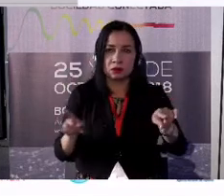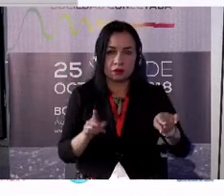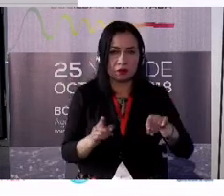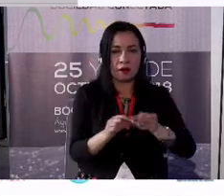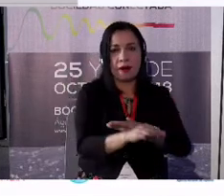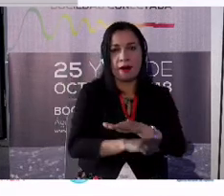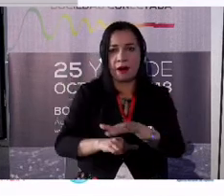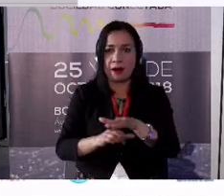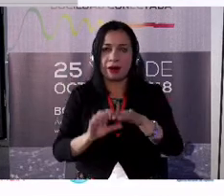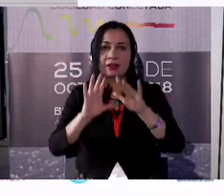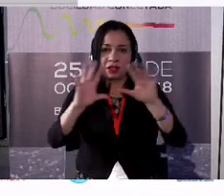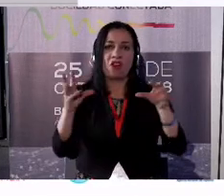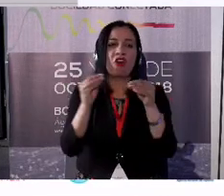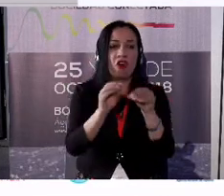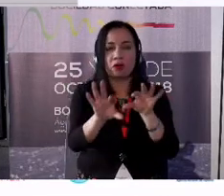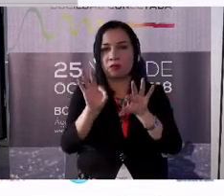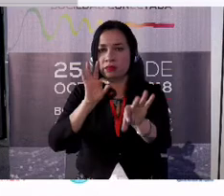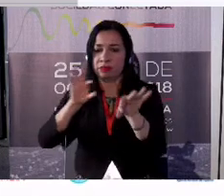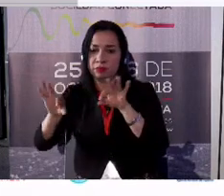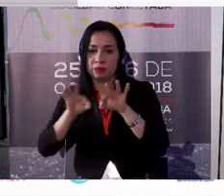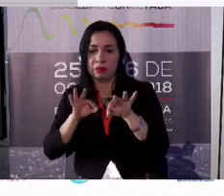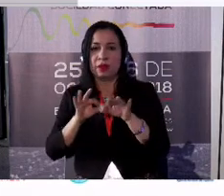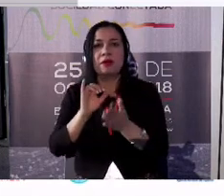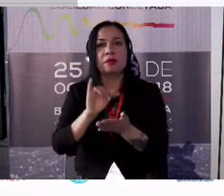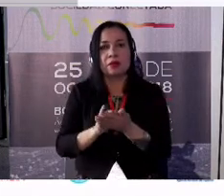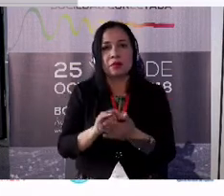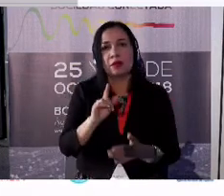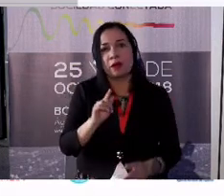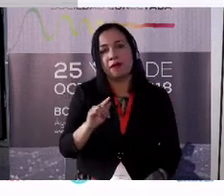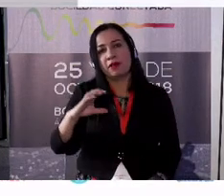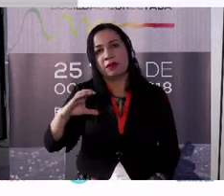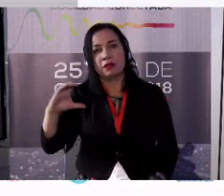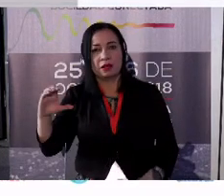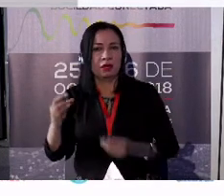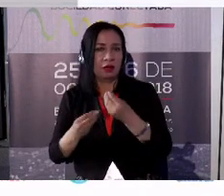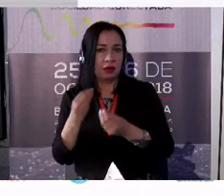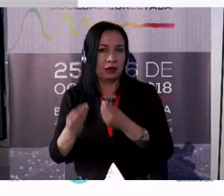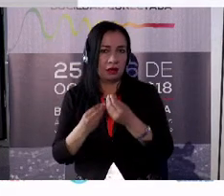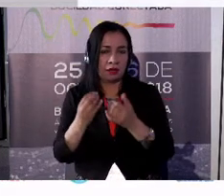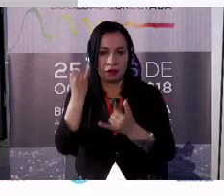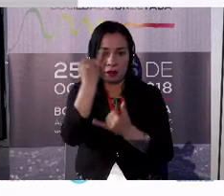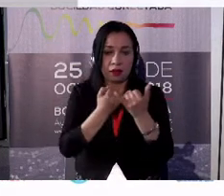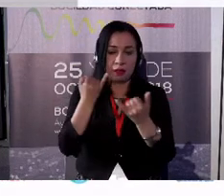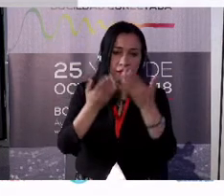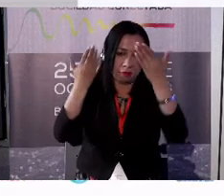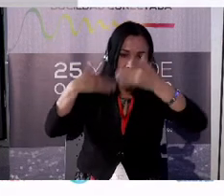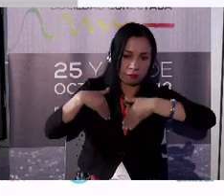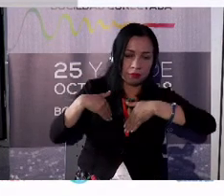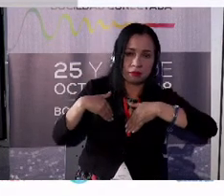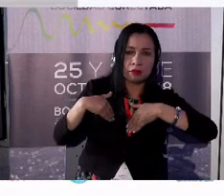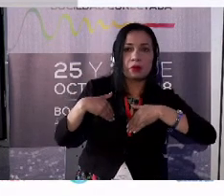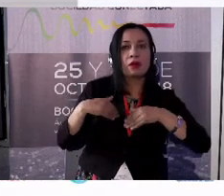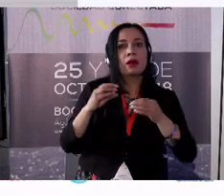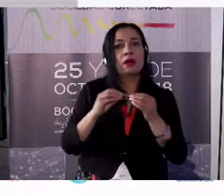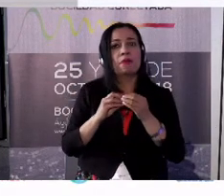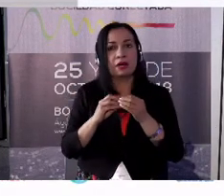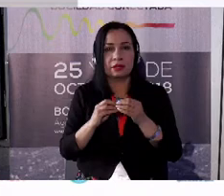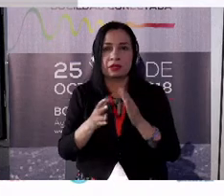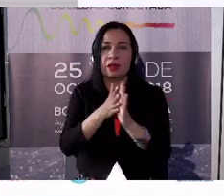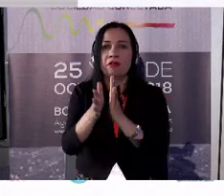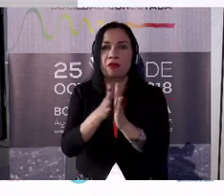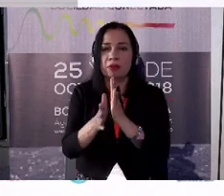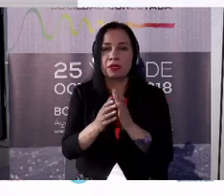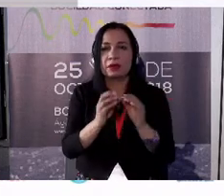fue, pues, por un lado, identidades anónimas; por otro lado, dijo, los últimos 3 ceros serán siempre